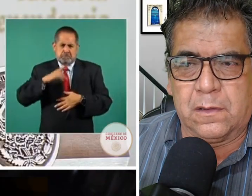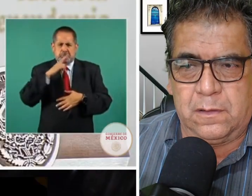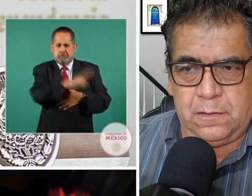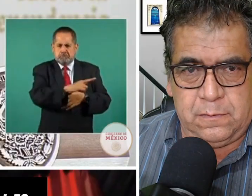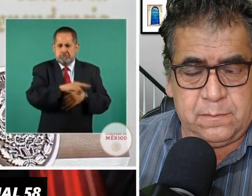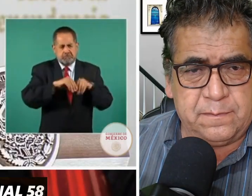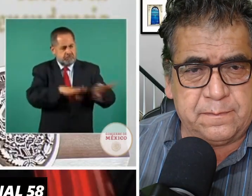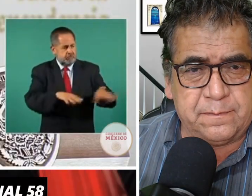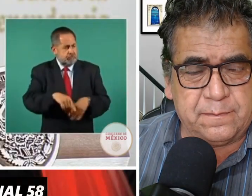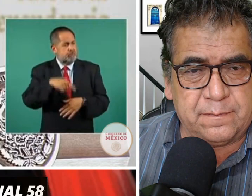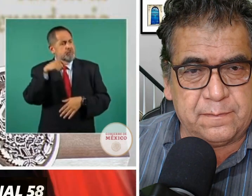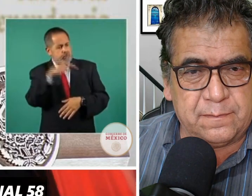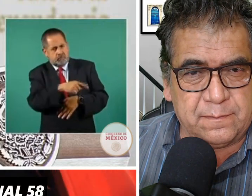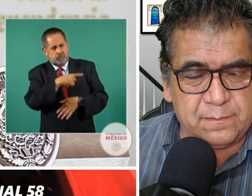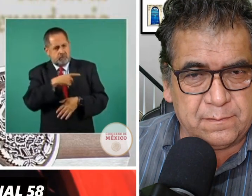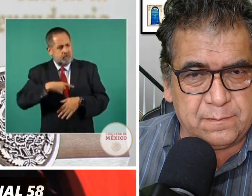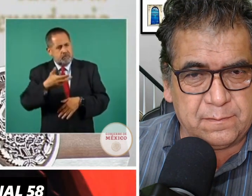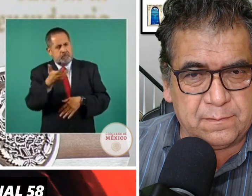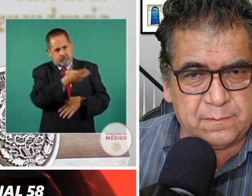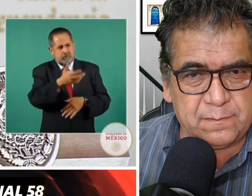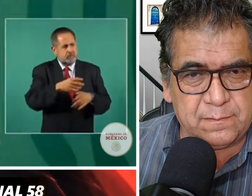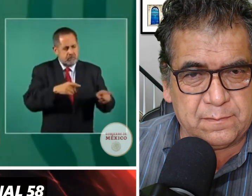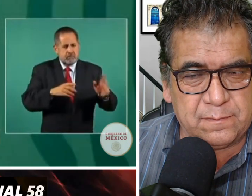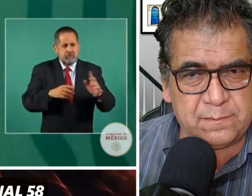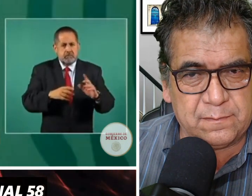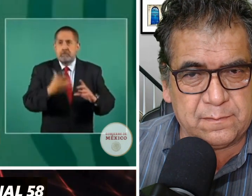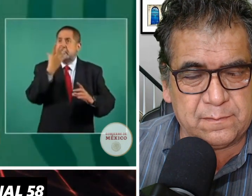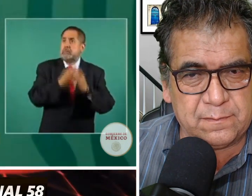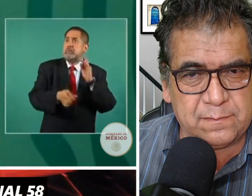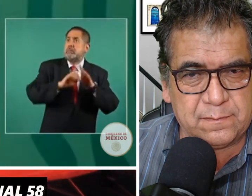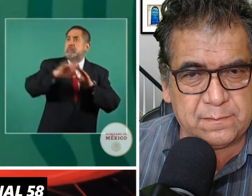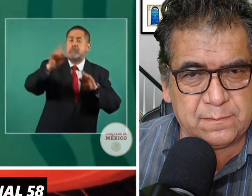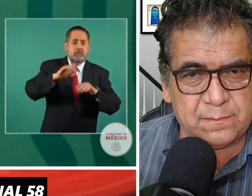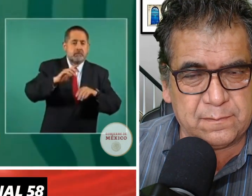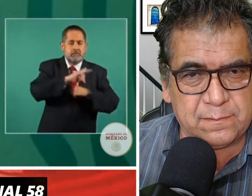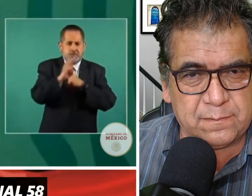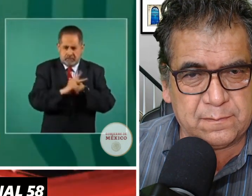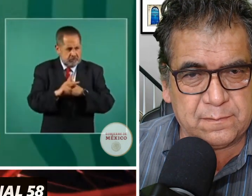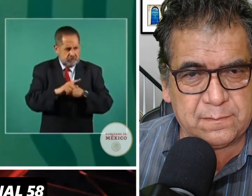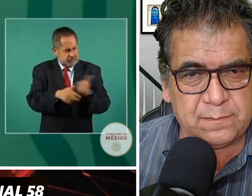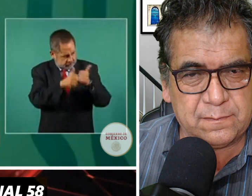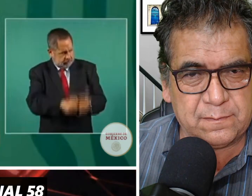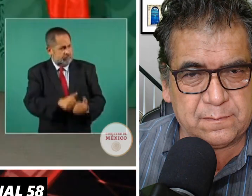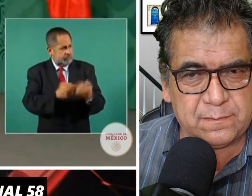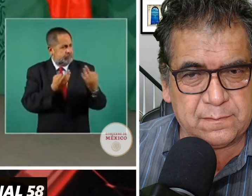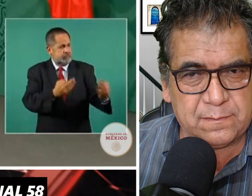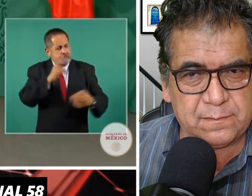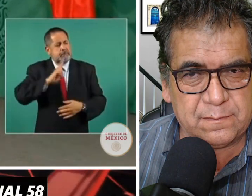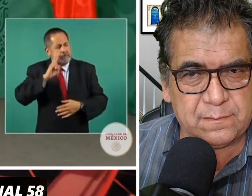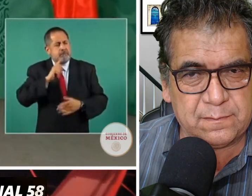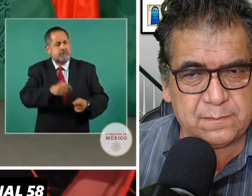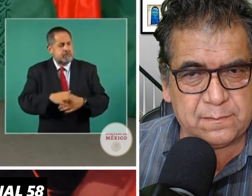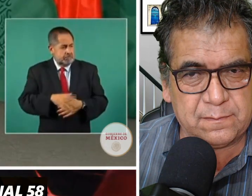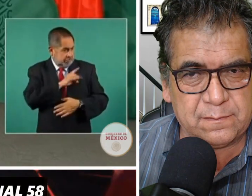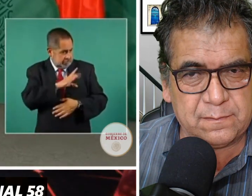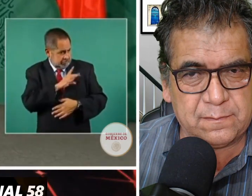que él debe de hacer, no irse del país, sino enfrentar su situación. El que nada